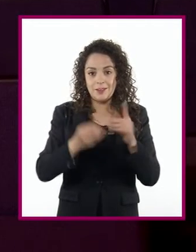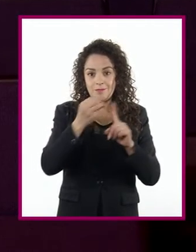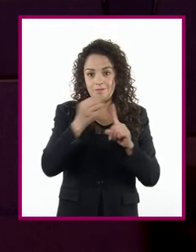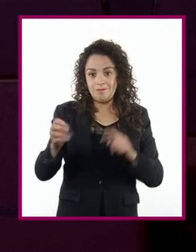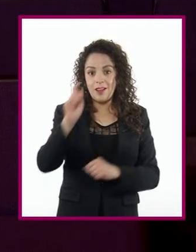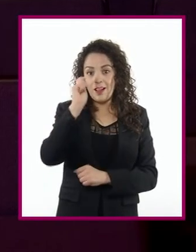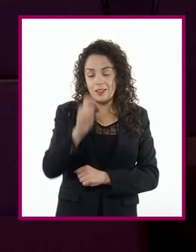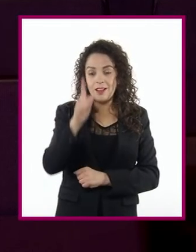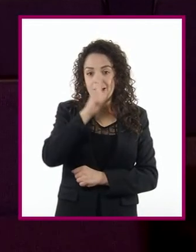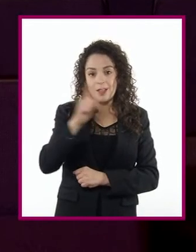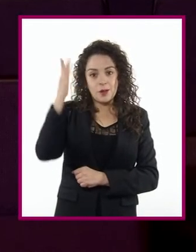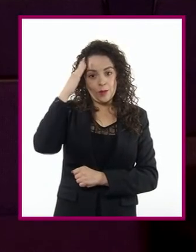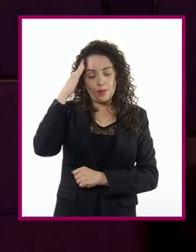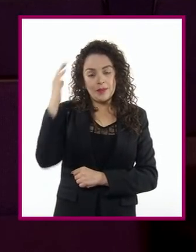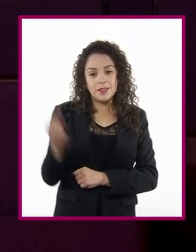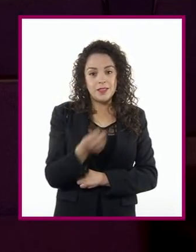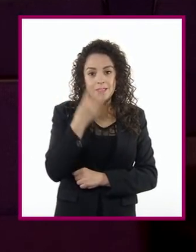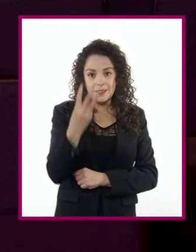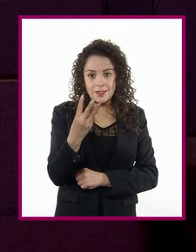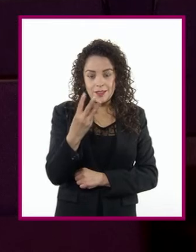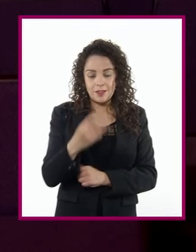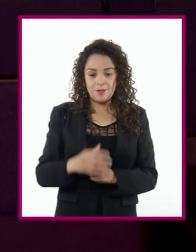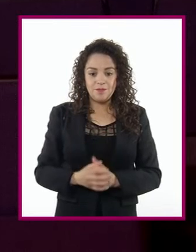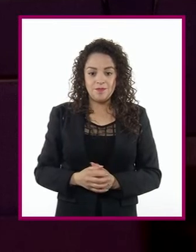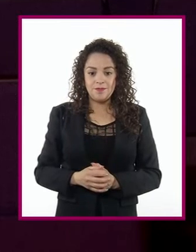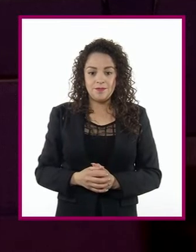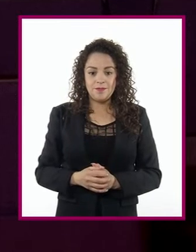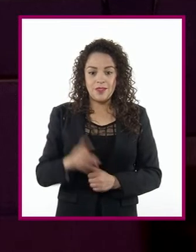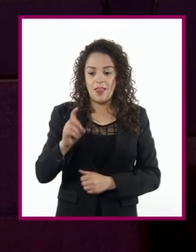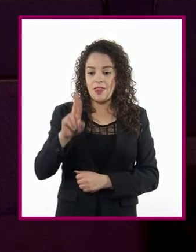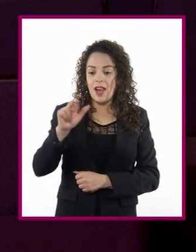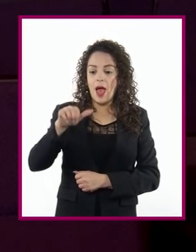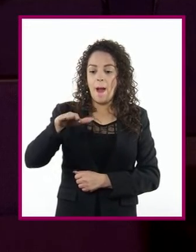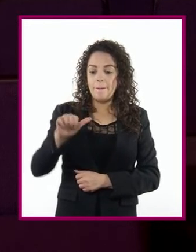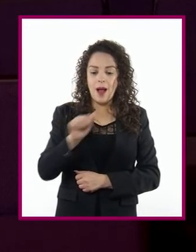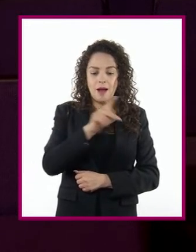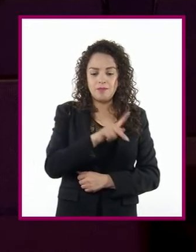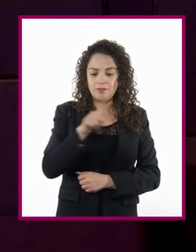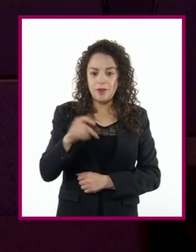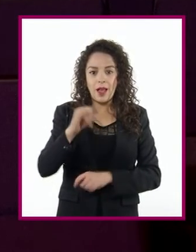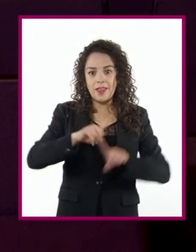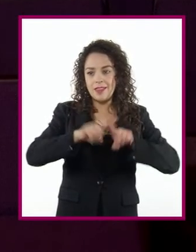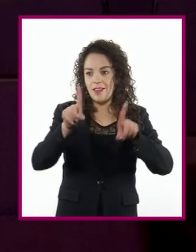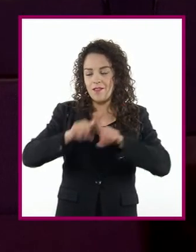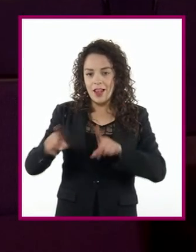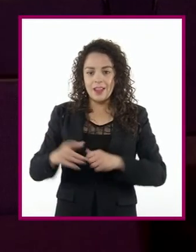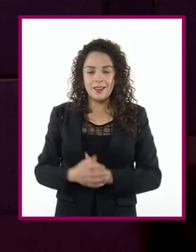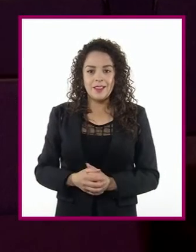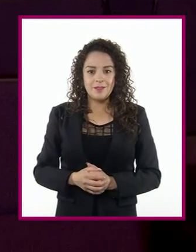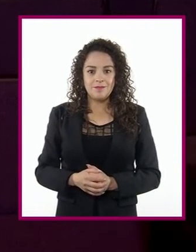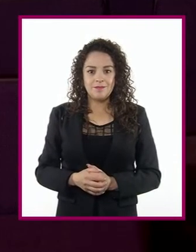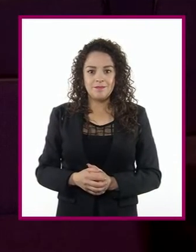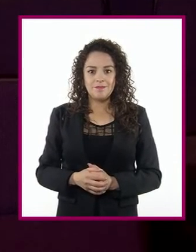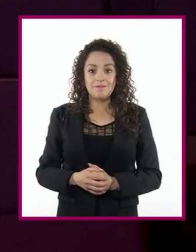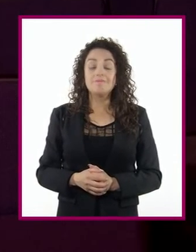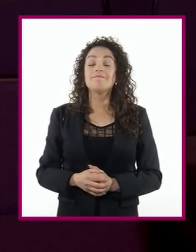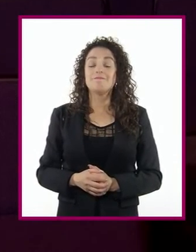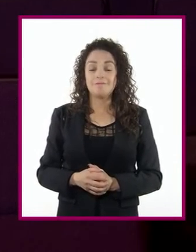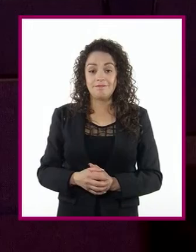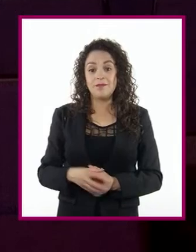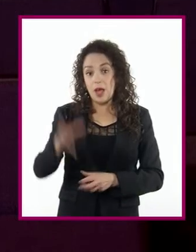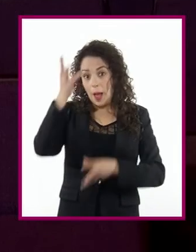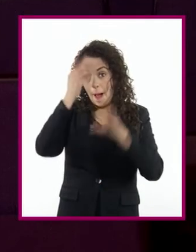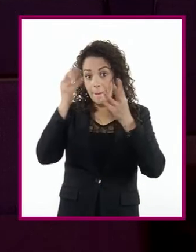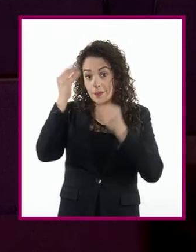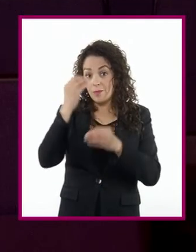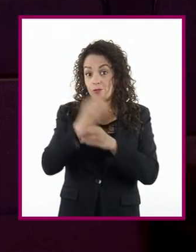de Lengua Materna 3, tramas similares y diferentes. Hemos aprendido